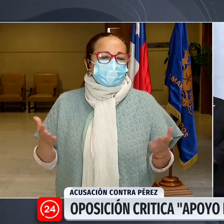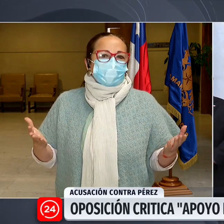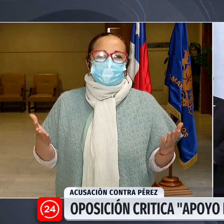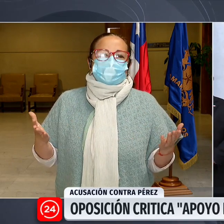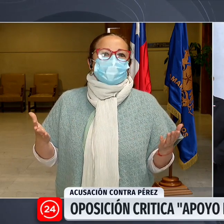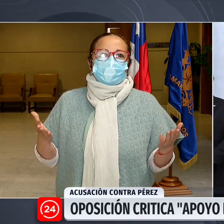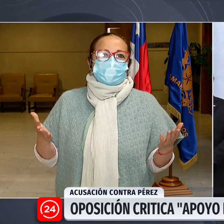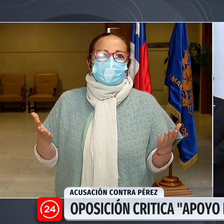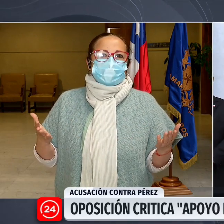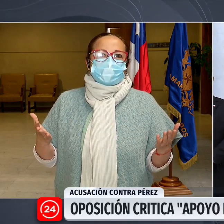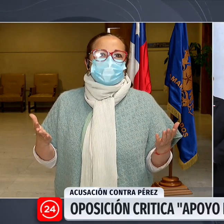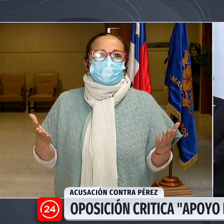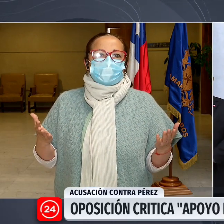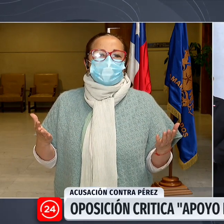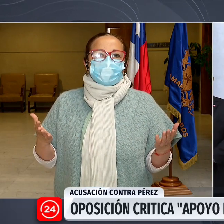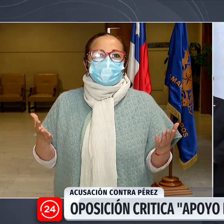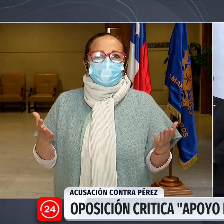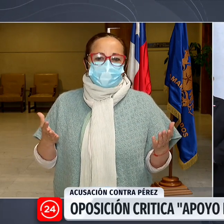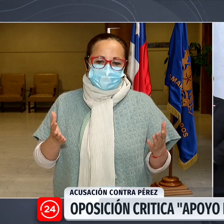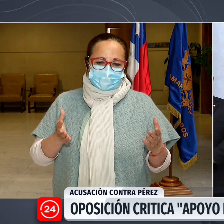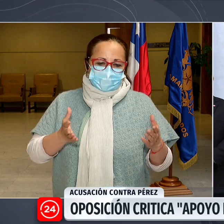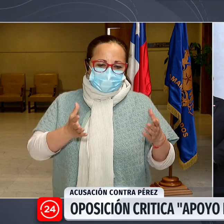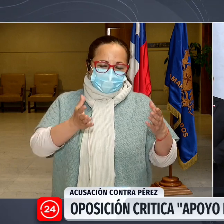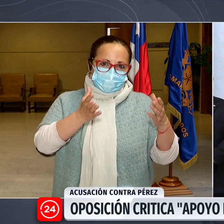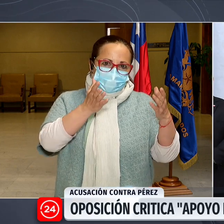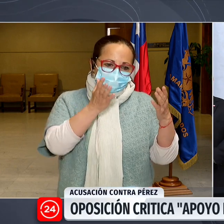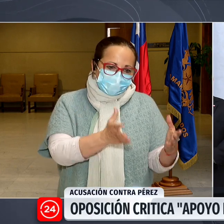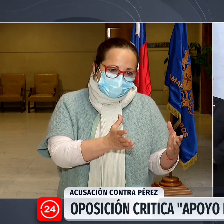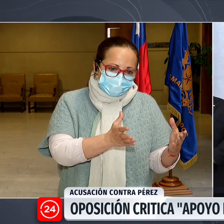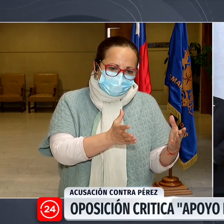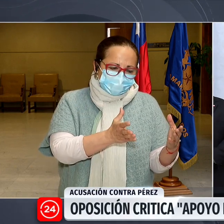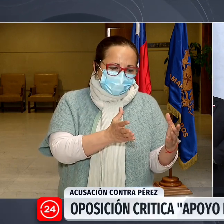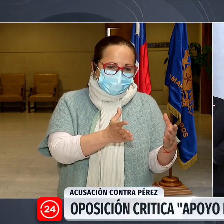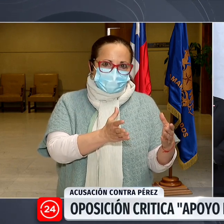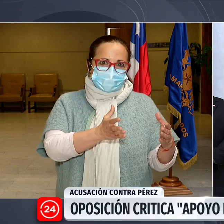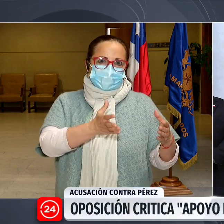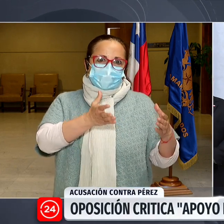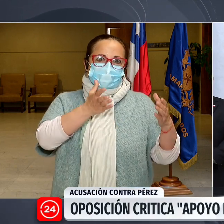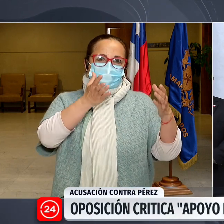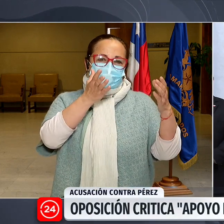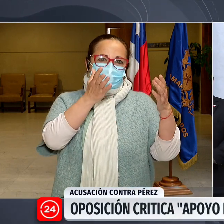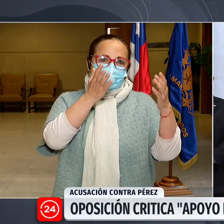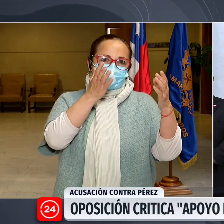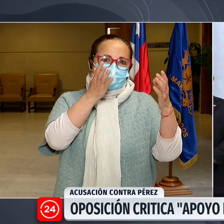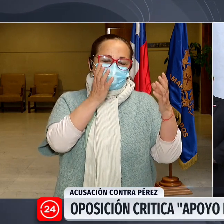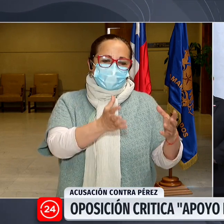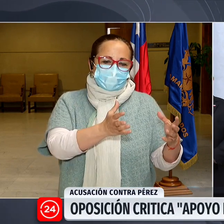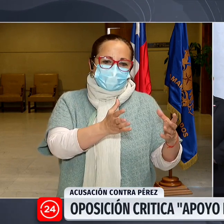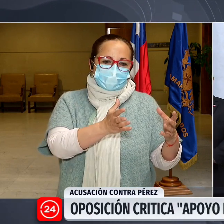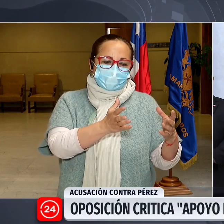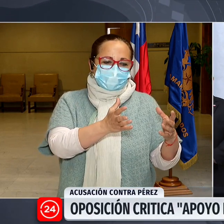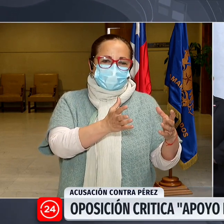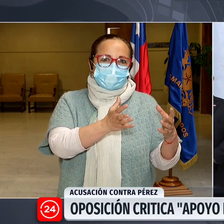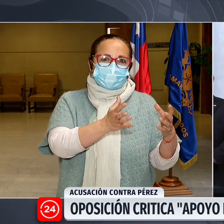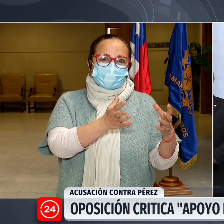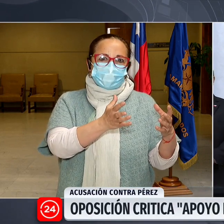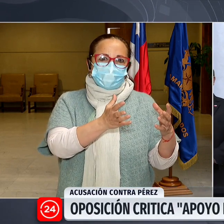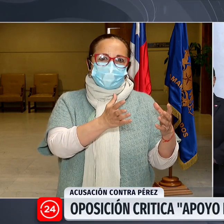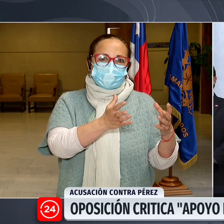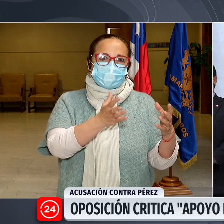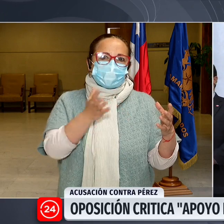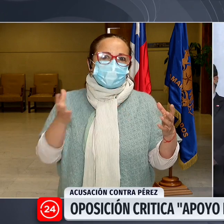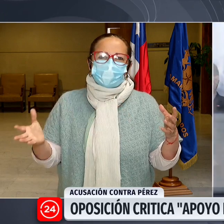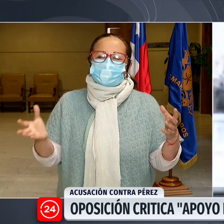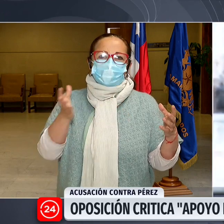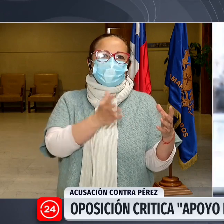cierto?, en todas las pantallas de televisión. Entonces, existe vulneración de los derechos humanos, existe una jerarquía de mando